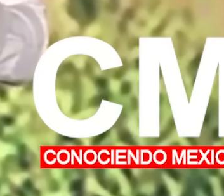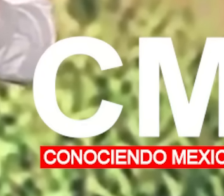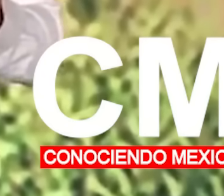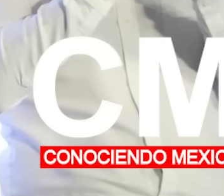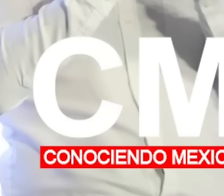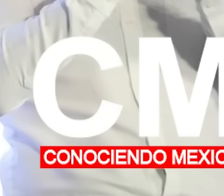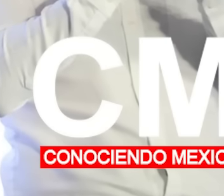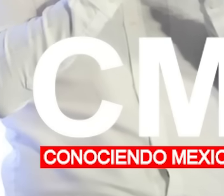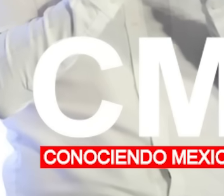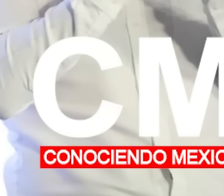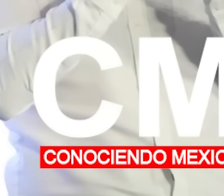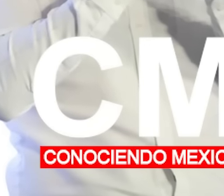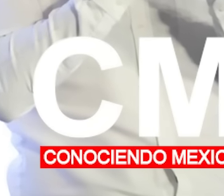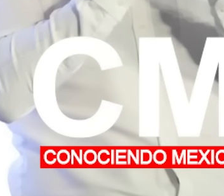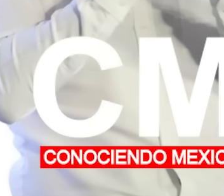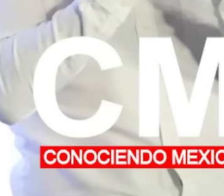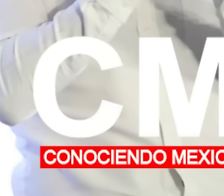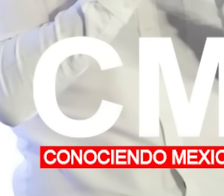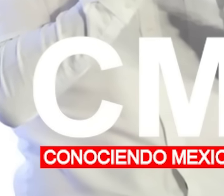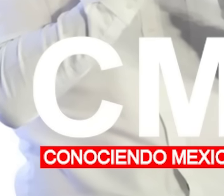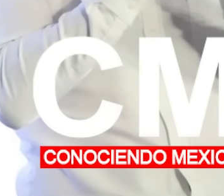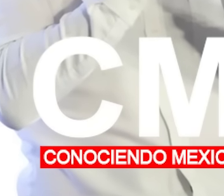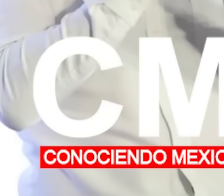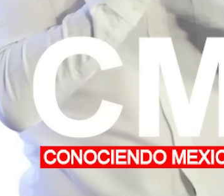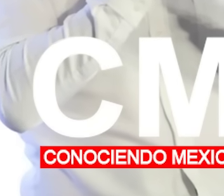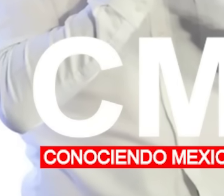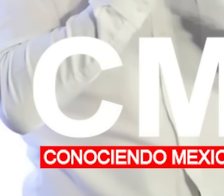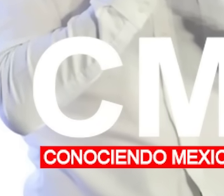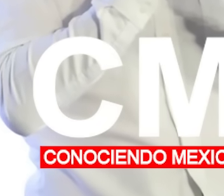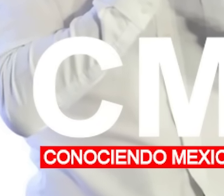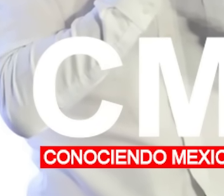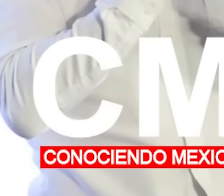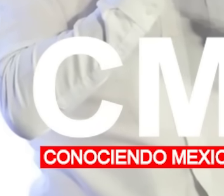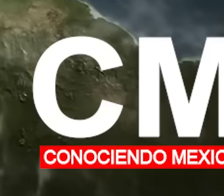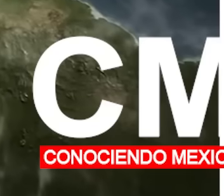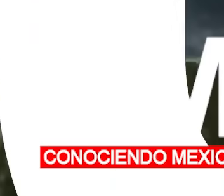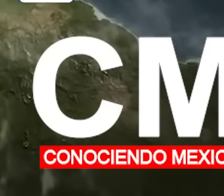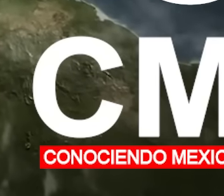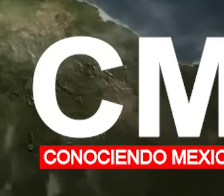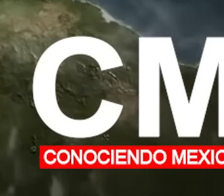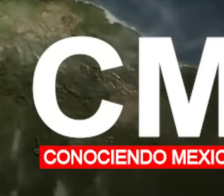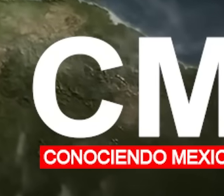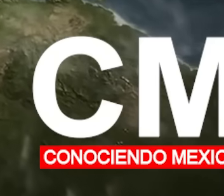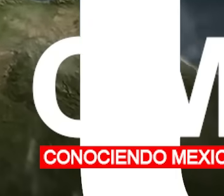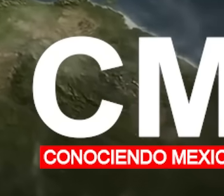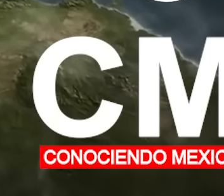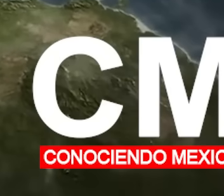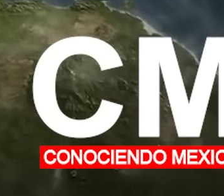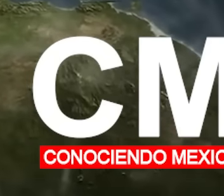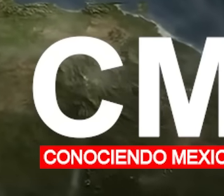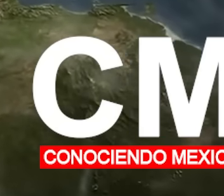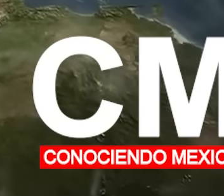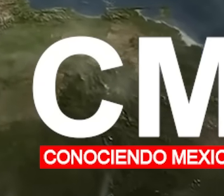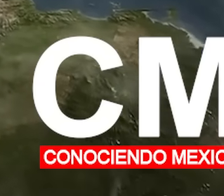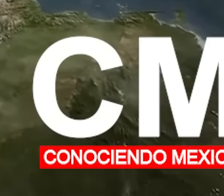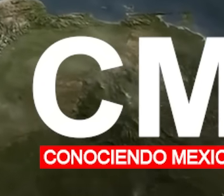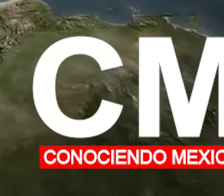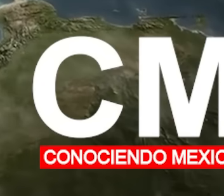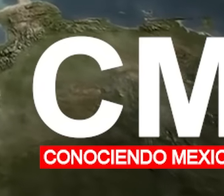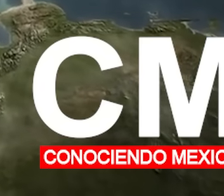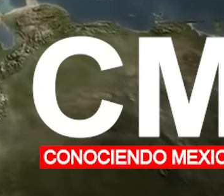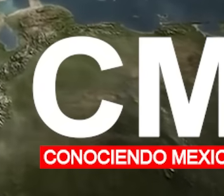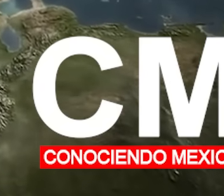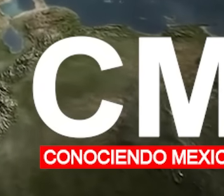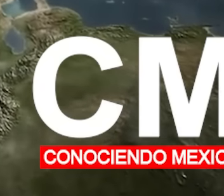Mauricio Vila Dosal, junto con la Secretaría de Economía, Raquel Buenrostro Sánchez, dieron a conocer la presentación de dos nuevos polos industriales para